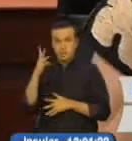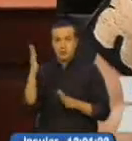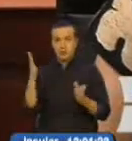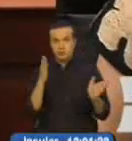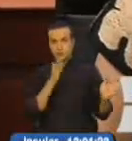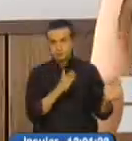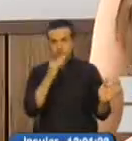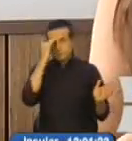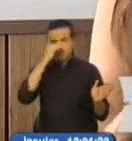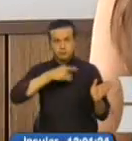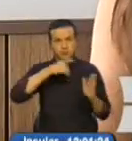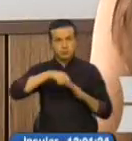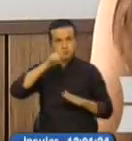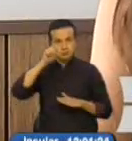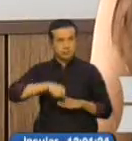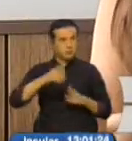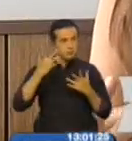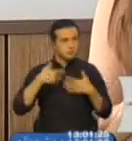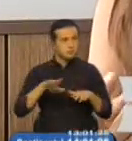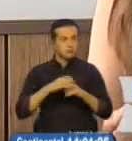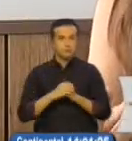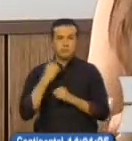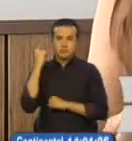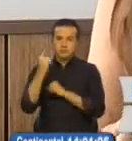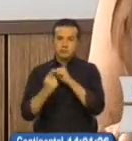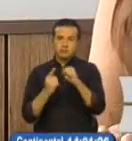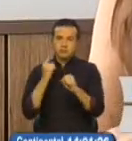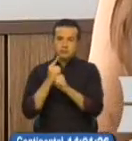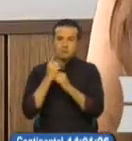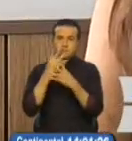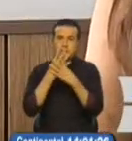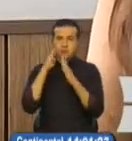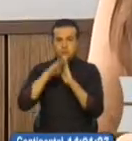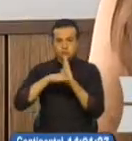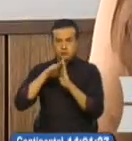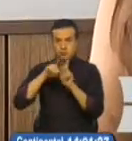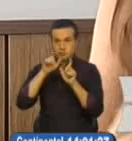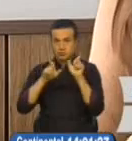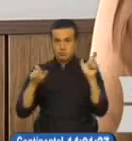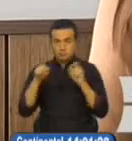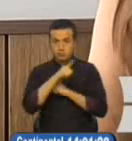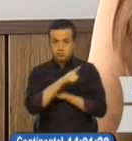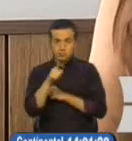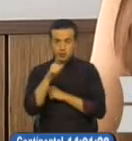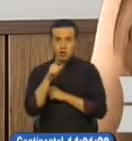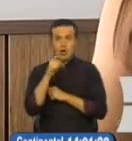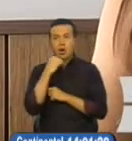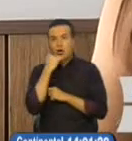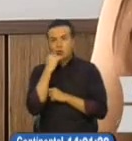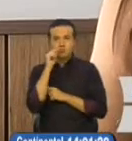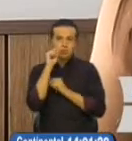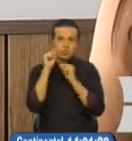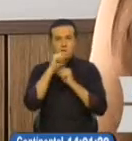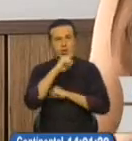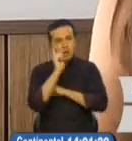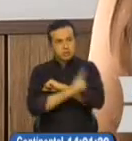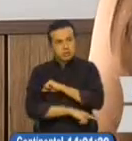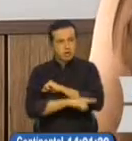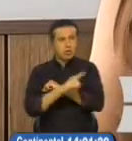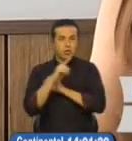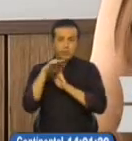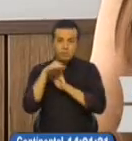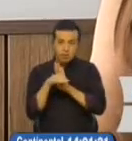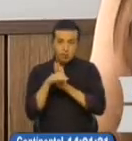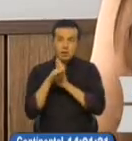ejecutoriada en firme. Otorga un año de rebaja de penas a personas que han cometido delitos menores, que sean sancionados hasta